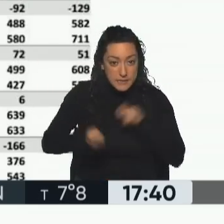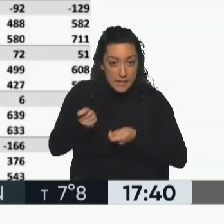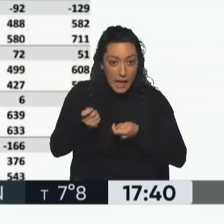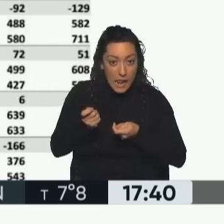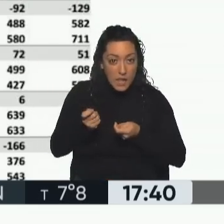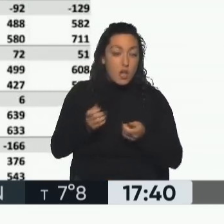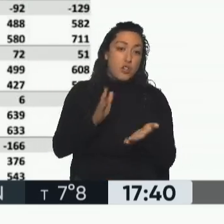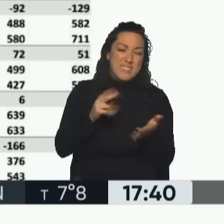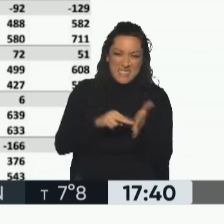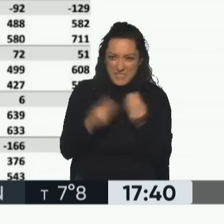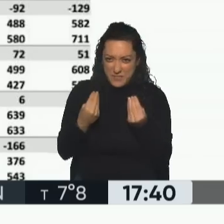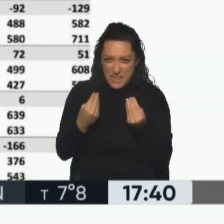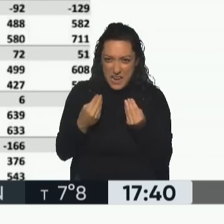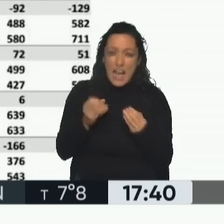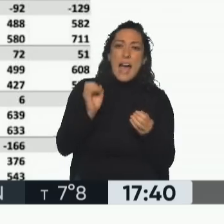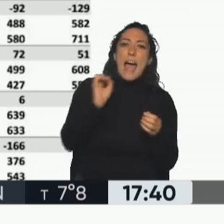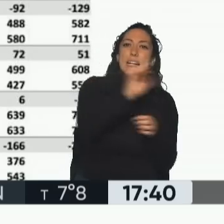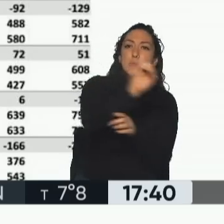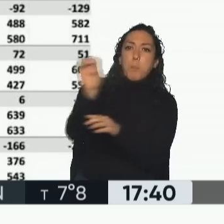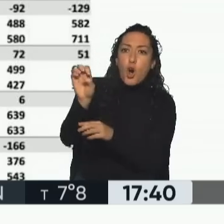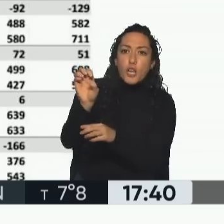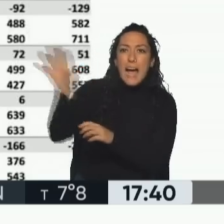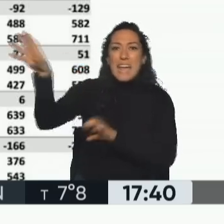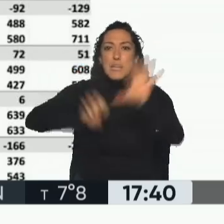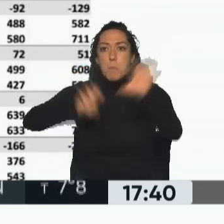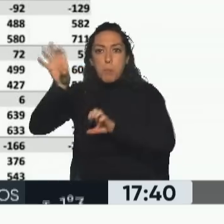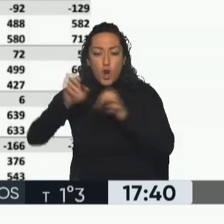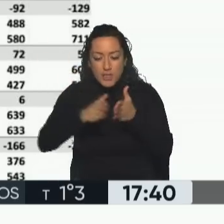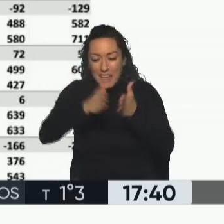entre lo que exporta y lo que importa, miren,